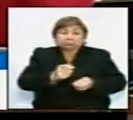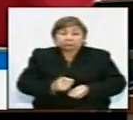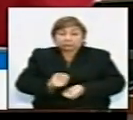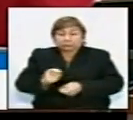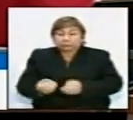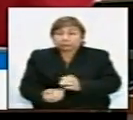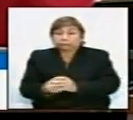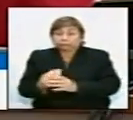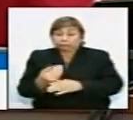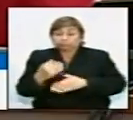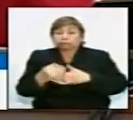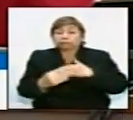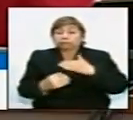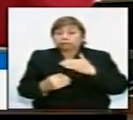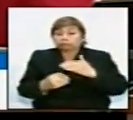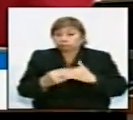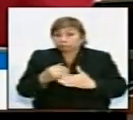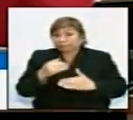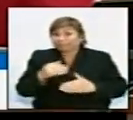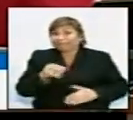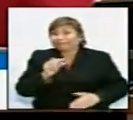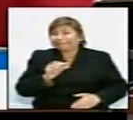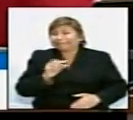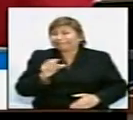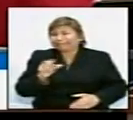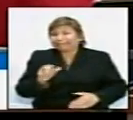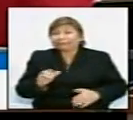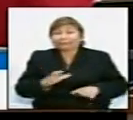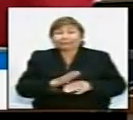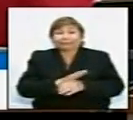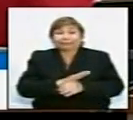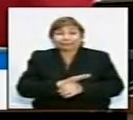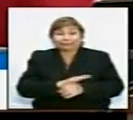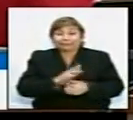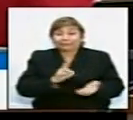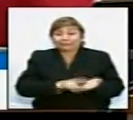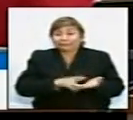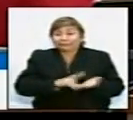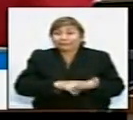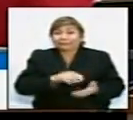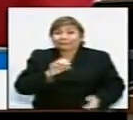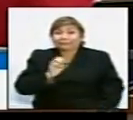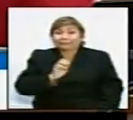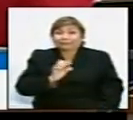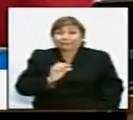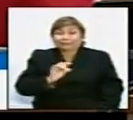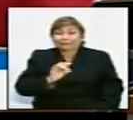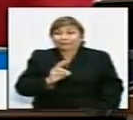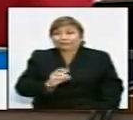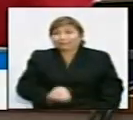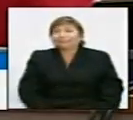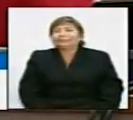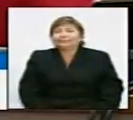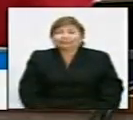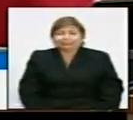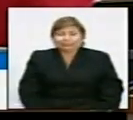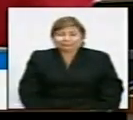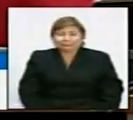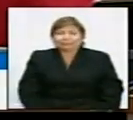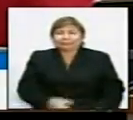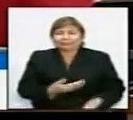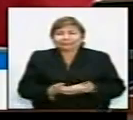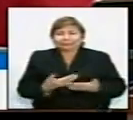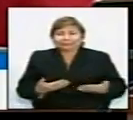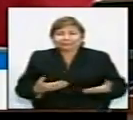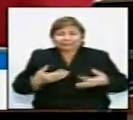ampliar progresivamente la cobertura o las áreas de cobertura del seguro. Siguiente. Hay un elemento que nos